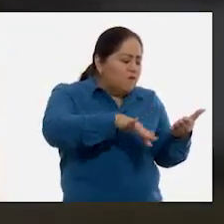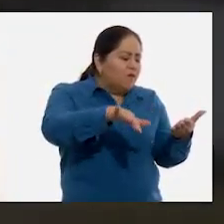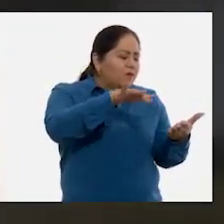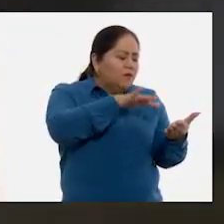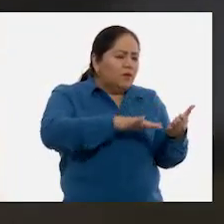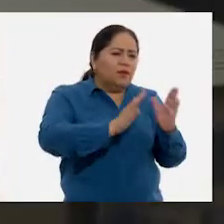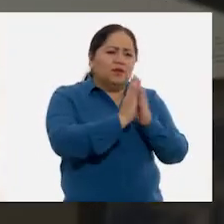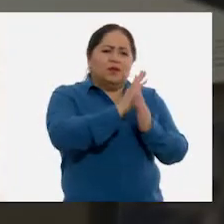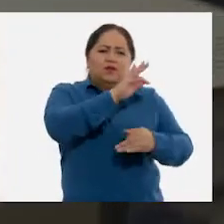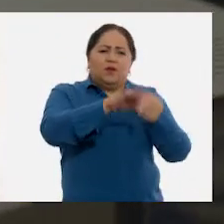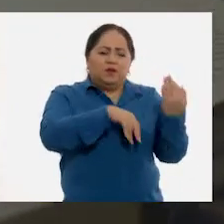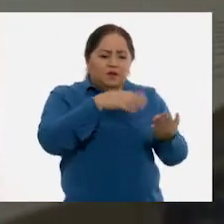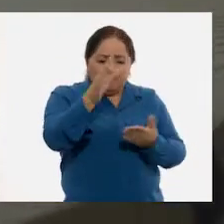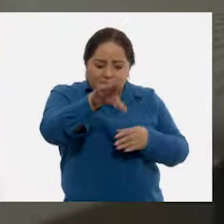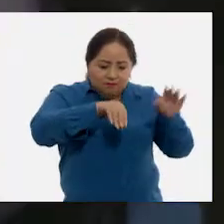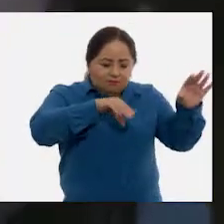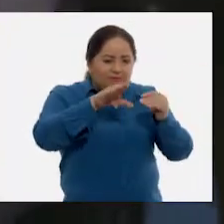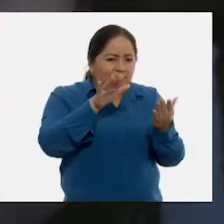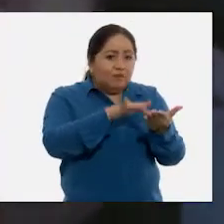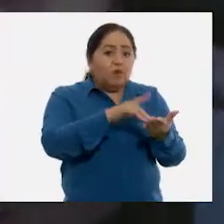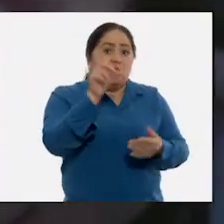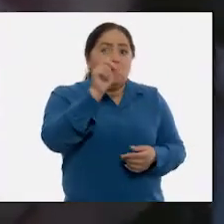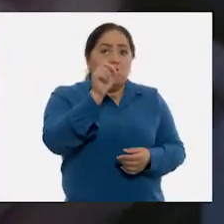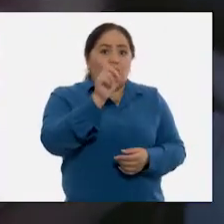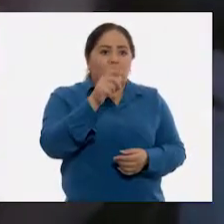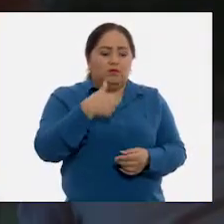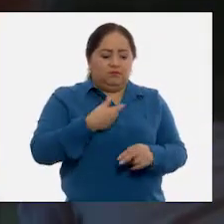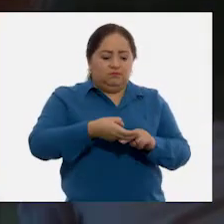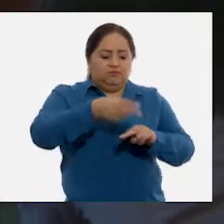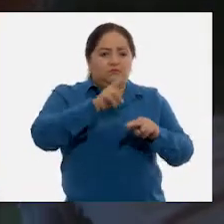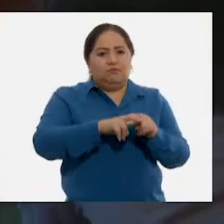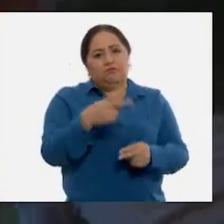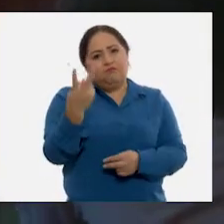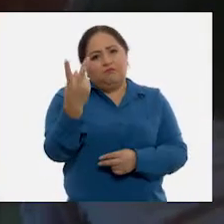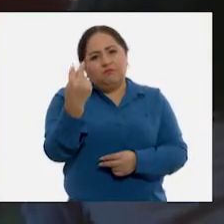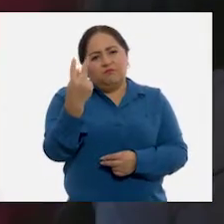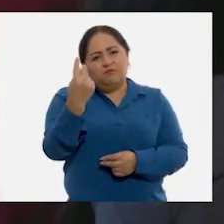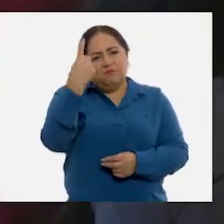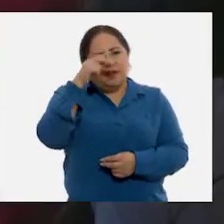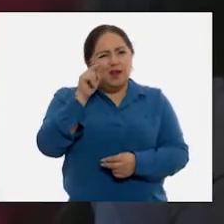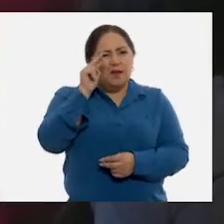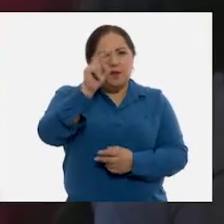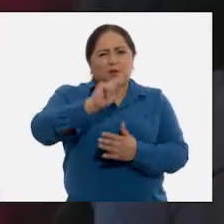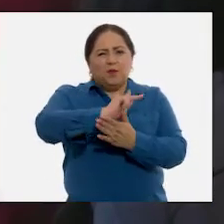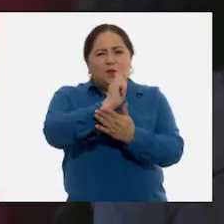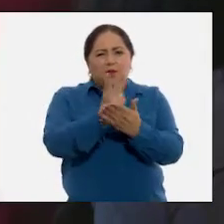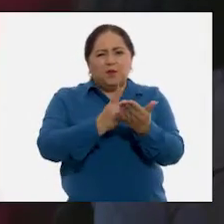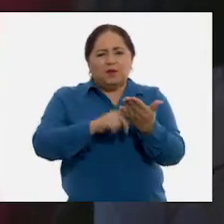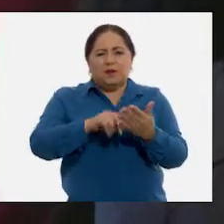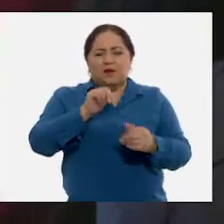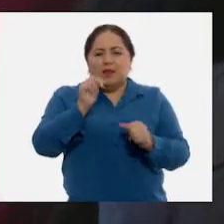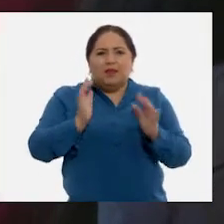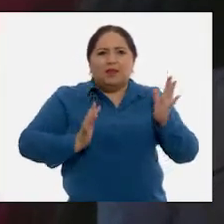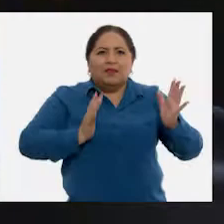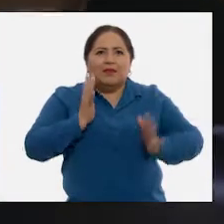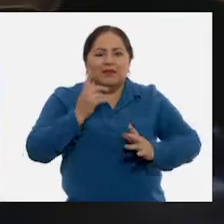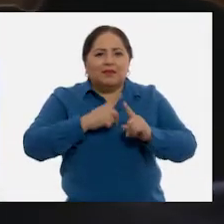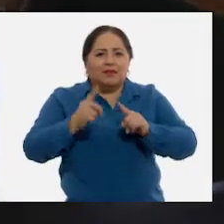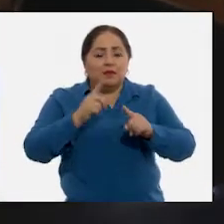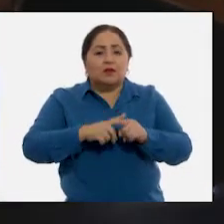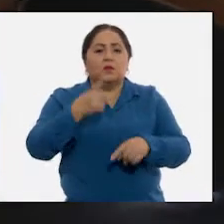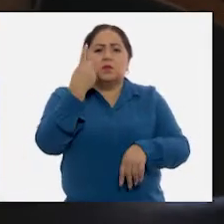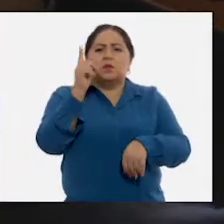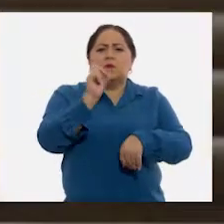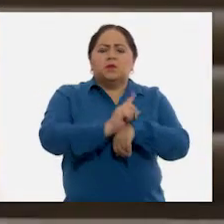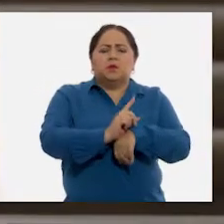los libros que encontraba en casa, o cuando me sentaba frente a la tele para ver programas de ciencia ficción. Un